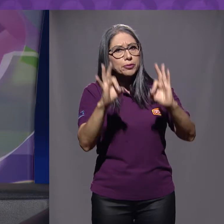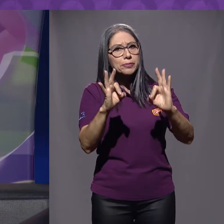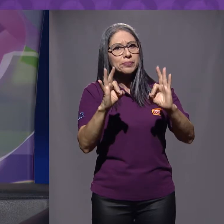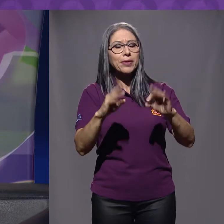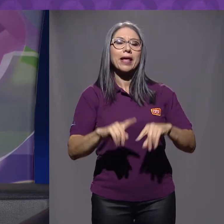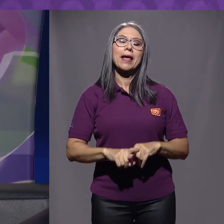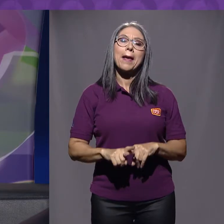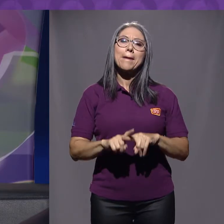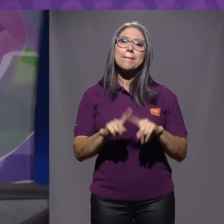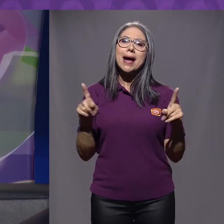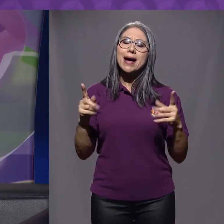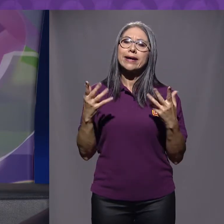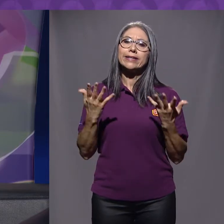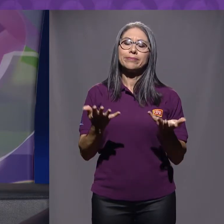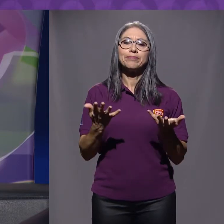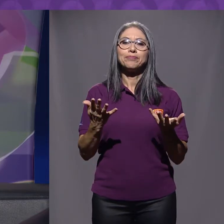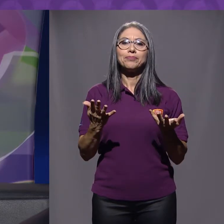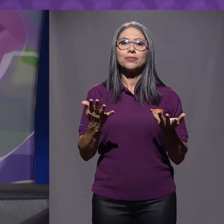un